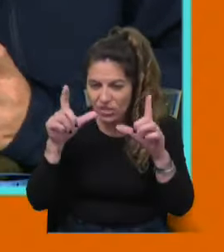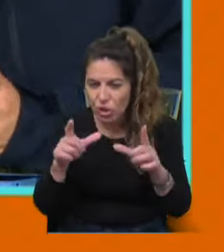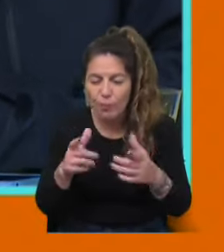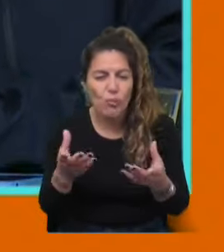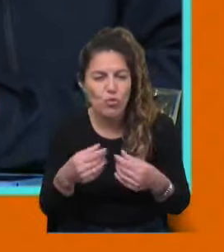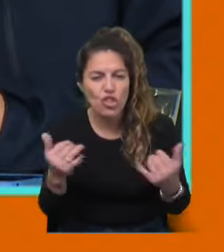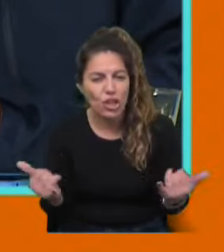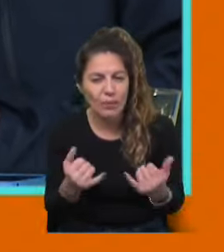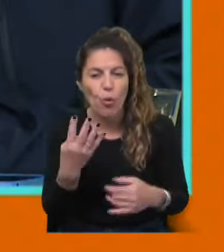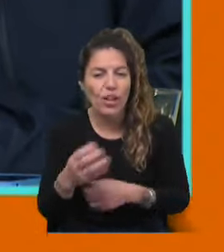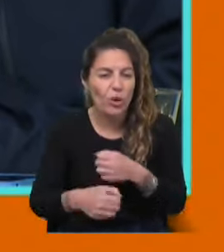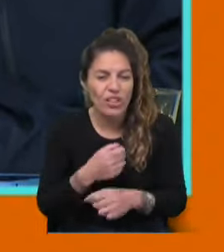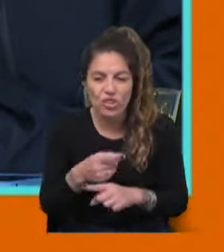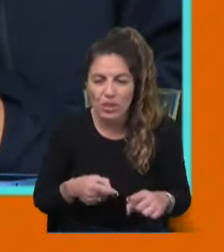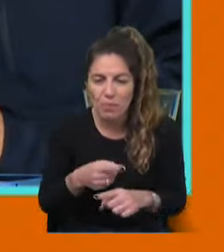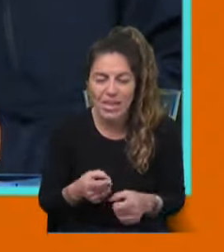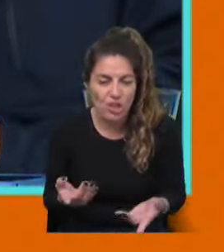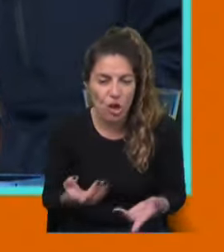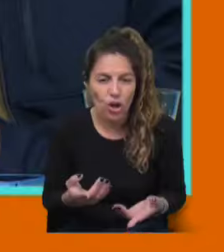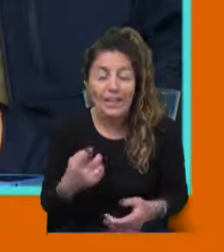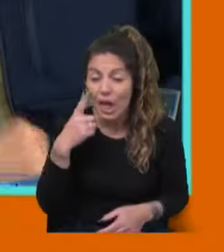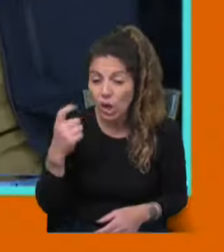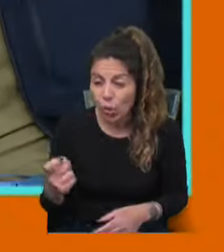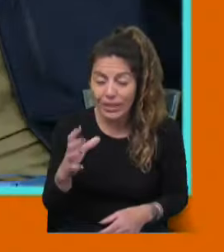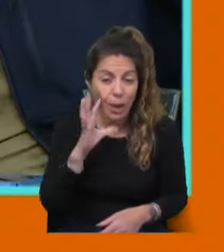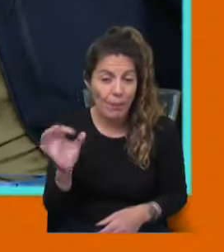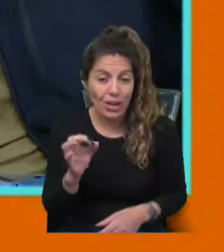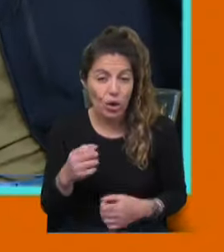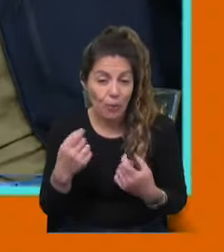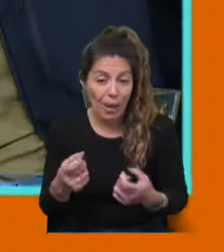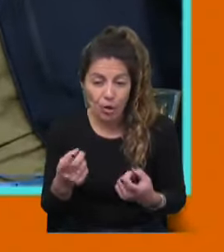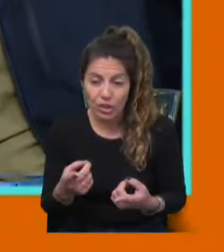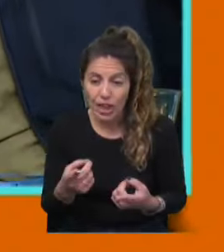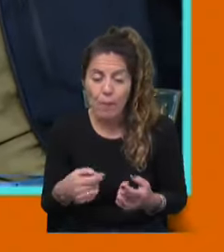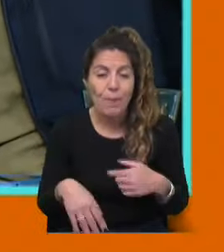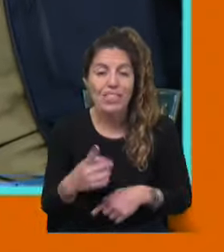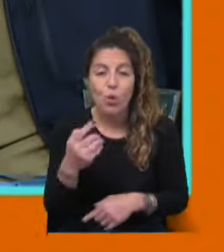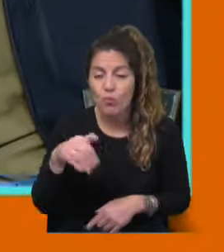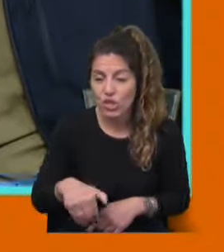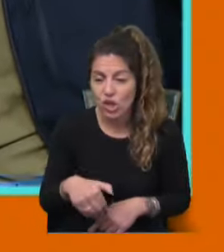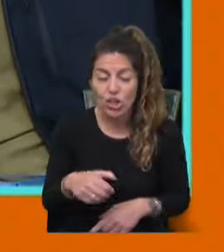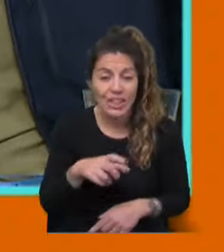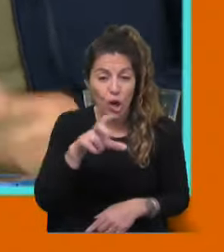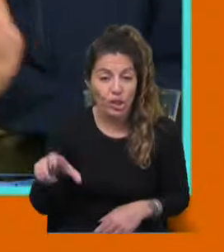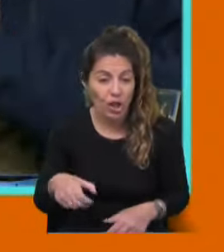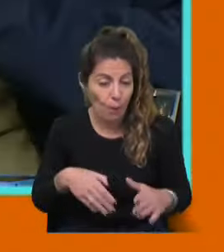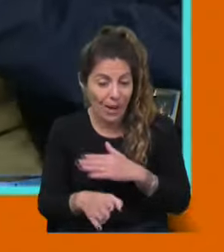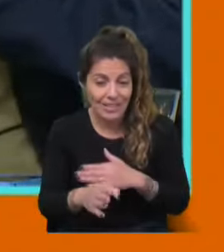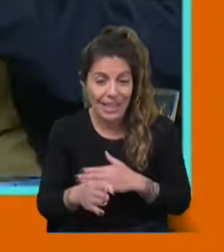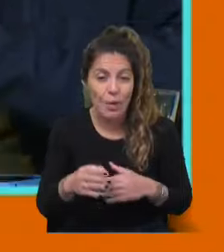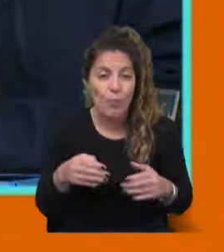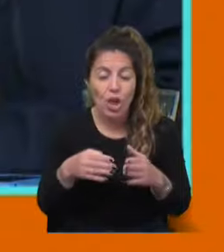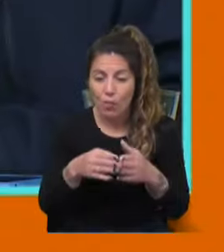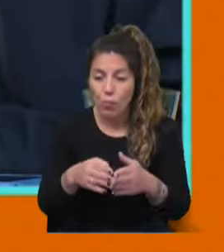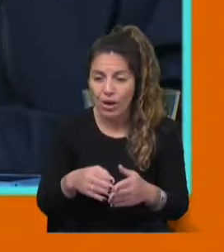montón de tiempo, 4 años y medio. Y teniendo en cuenta que, perdón, pero para aportar que más de 1 millón de contenedores pasan al año por el puerto de Montevideo, sí, ¿no? Y creo que el año